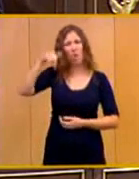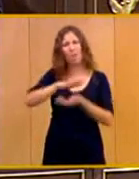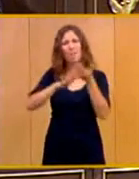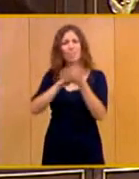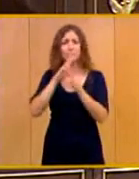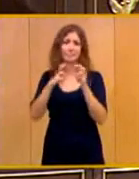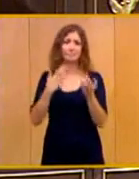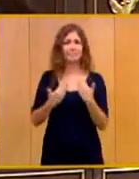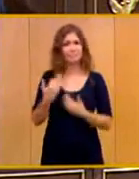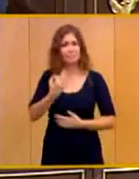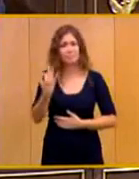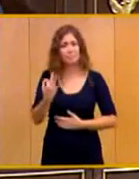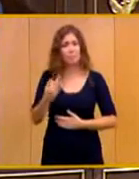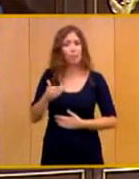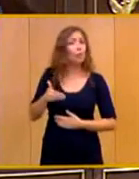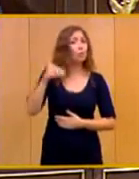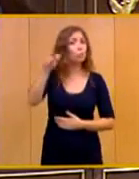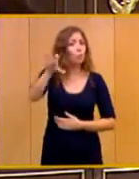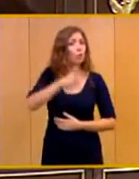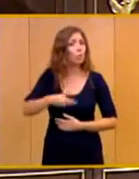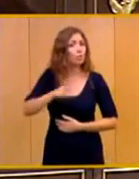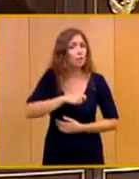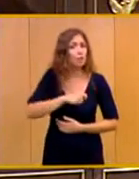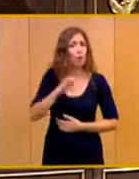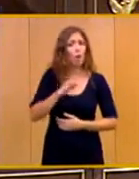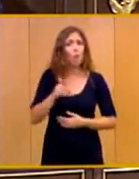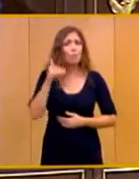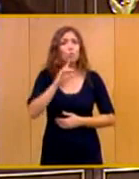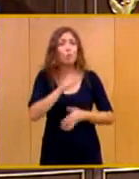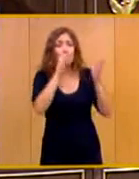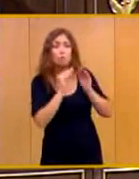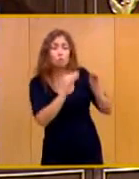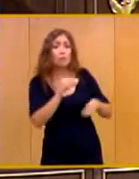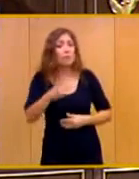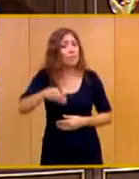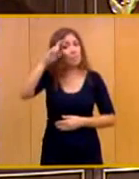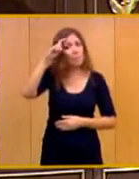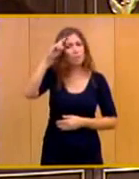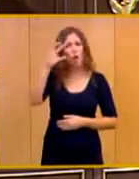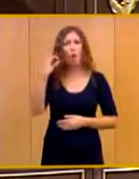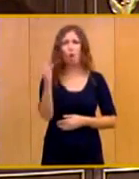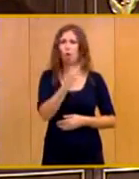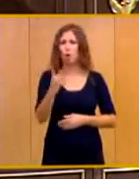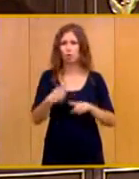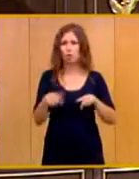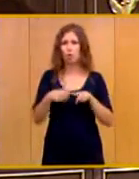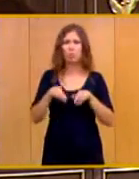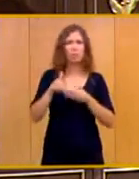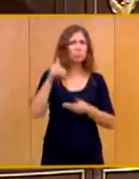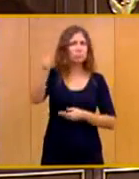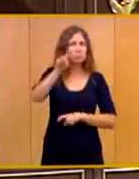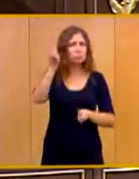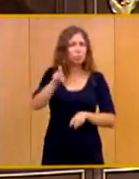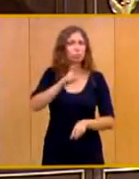¿El futuro de la nación? ¿El futuro del señor Rodríguez Zapatero o las dos cosas al mismo tiempo? Son